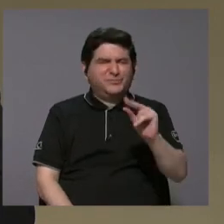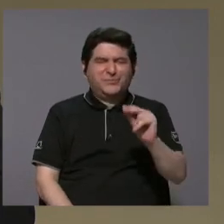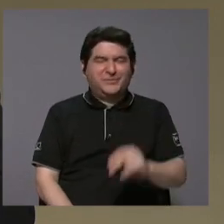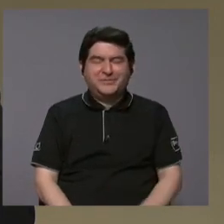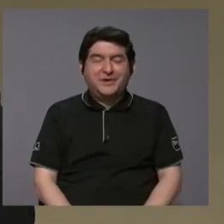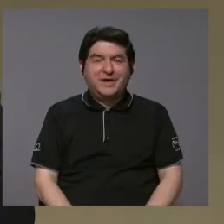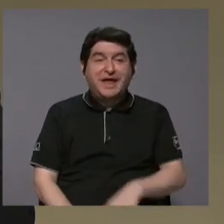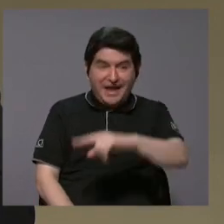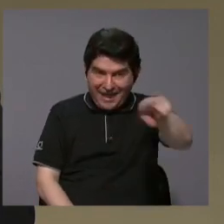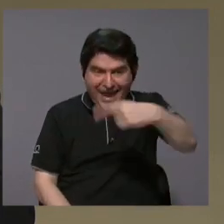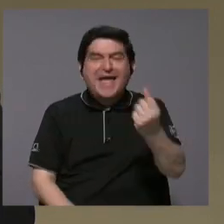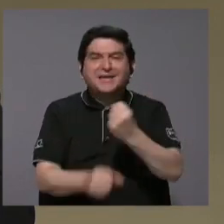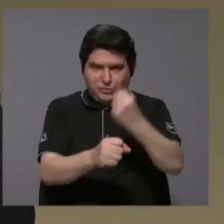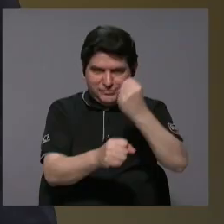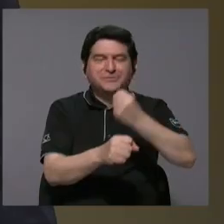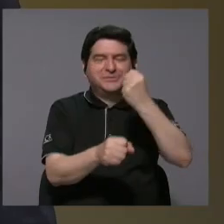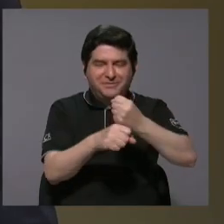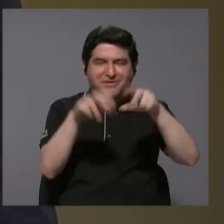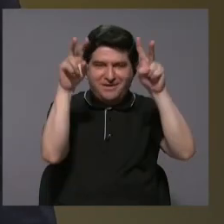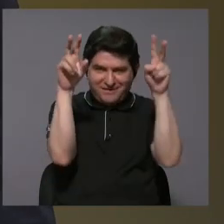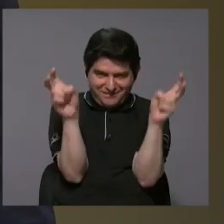trabajando en los temas